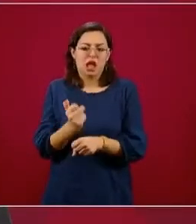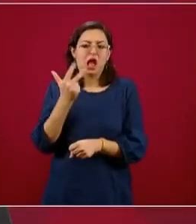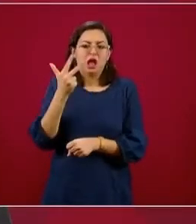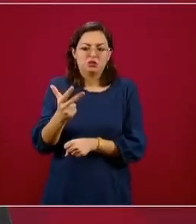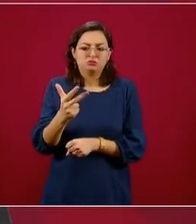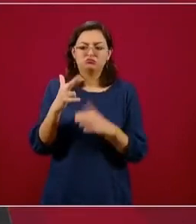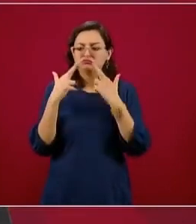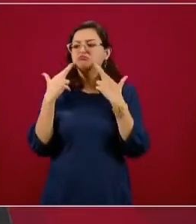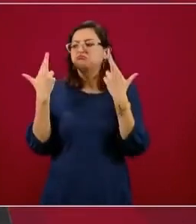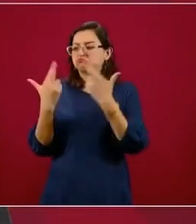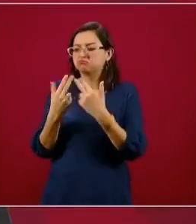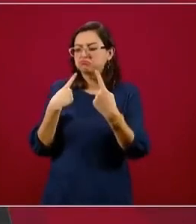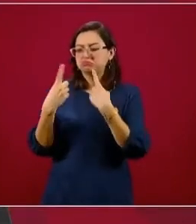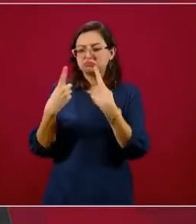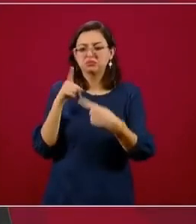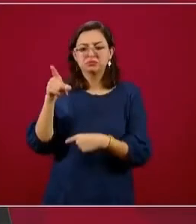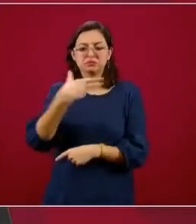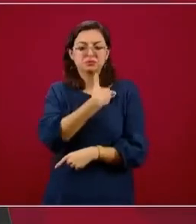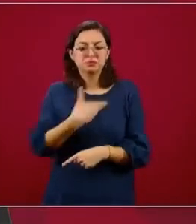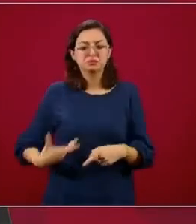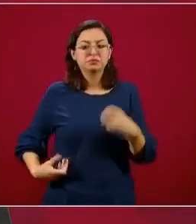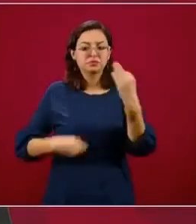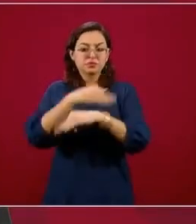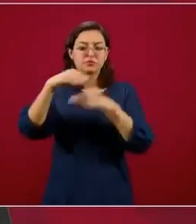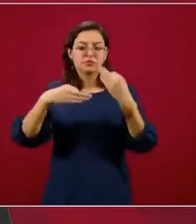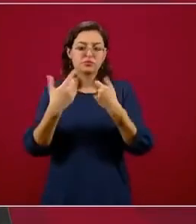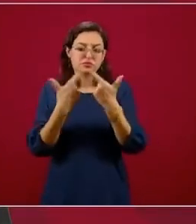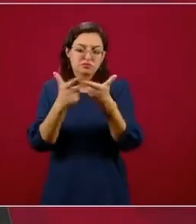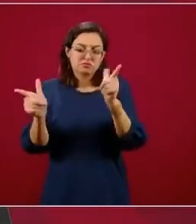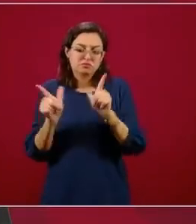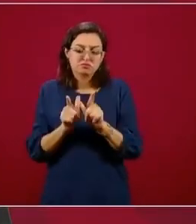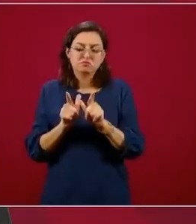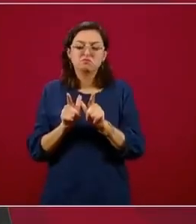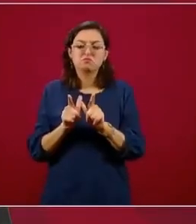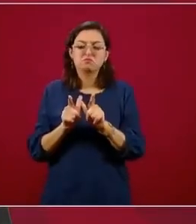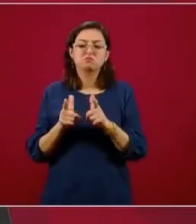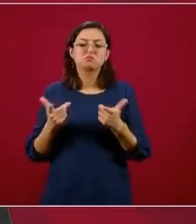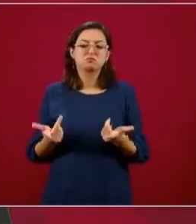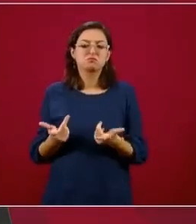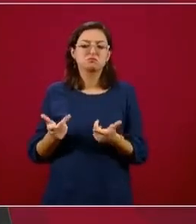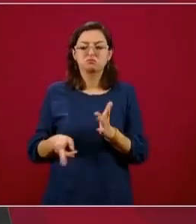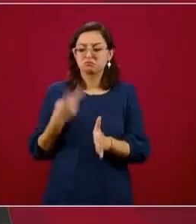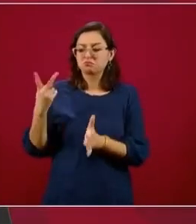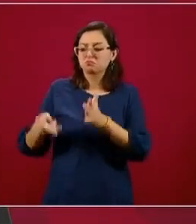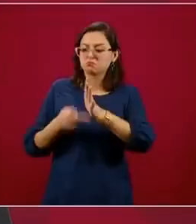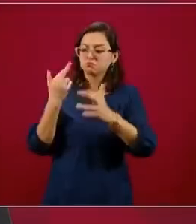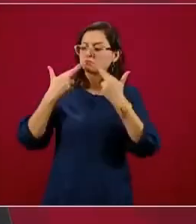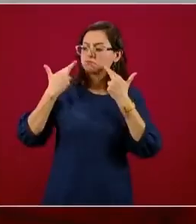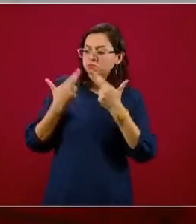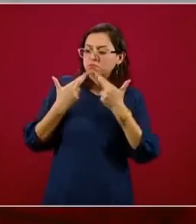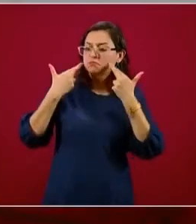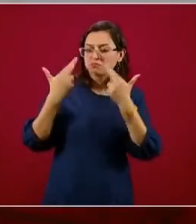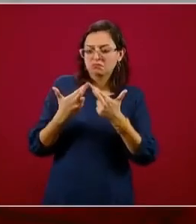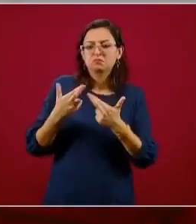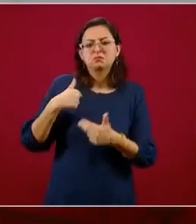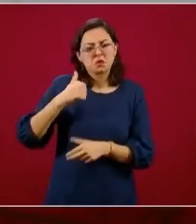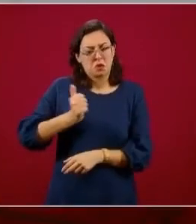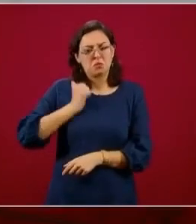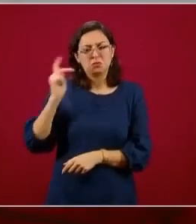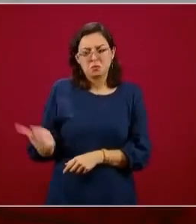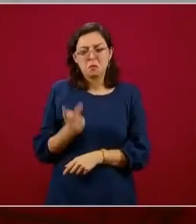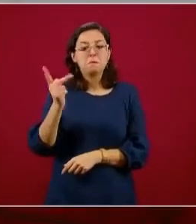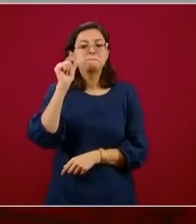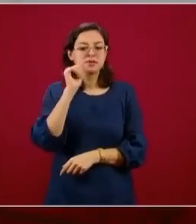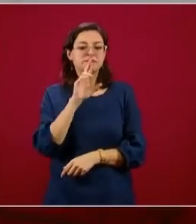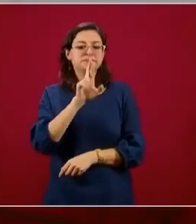seguimiento con el presidente, con todo el grupo de trabajo. Tenemos esto 2 o 3 veces a la semana y aprovecho y lo pregunto y mañana